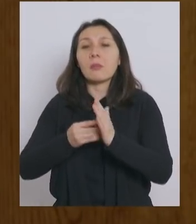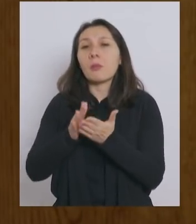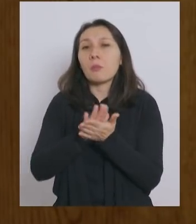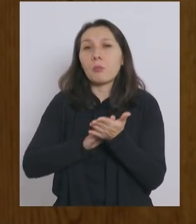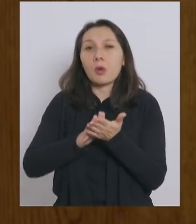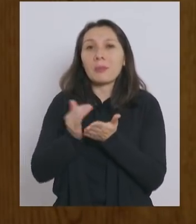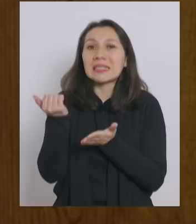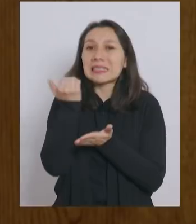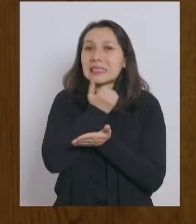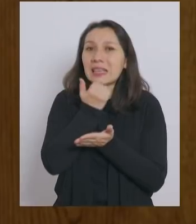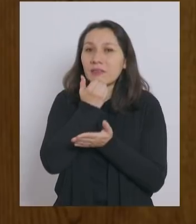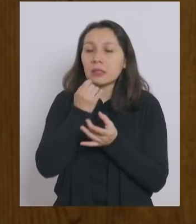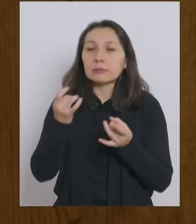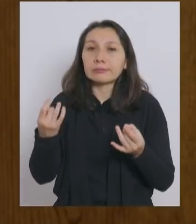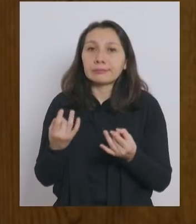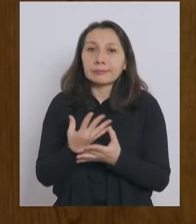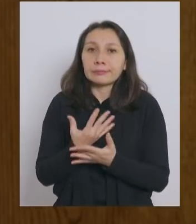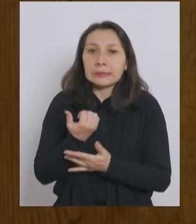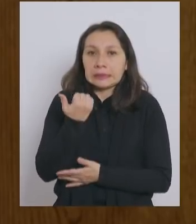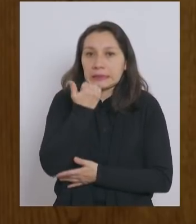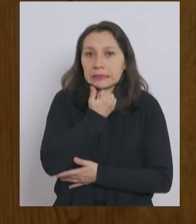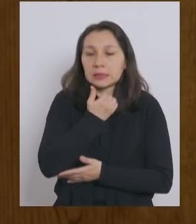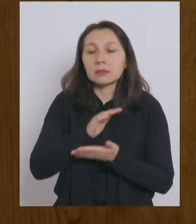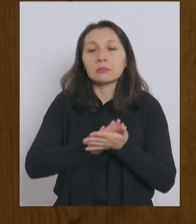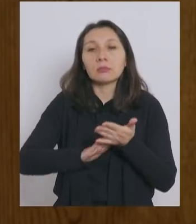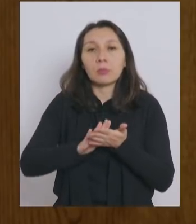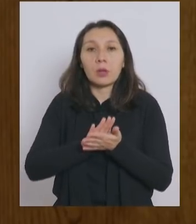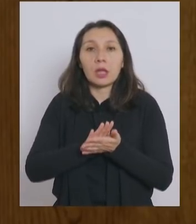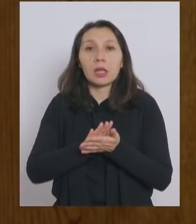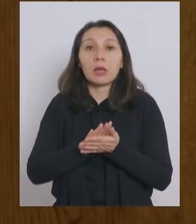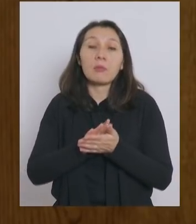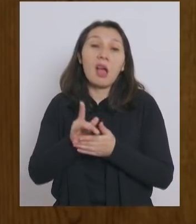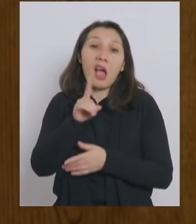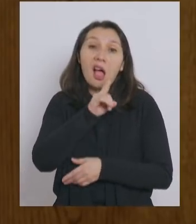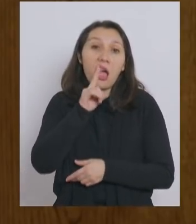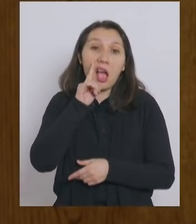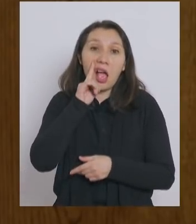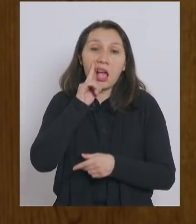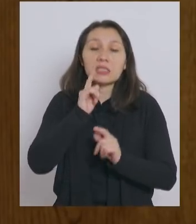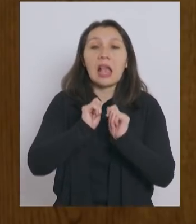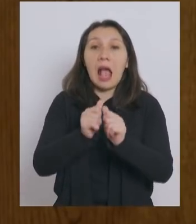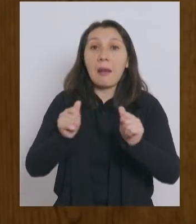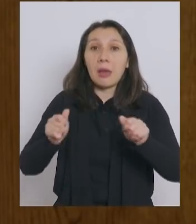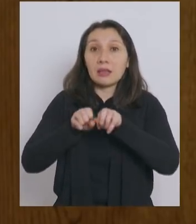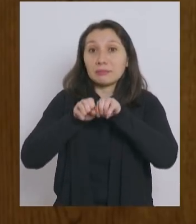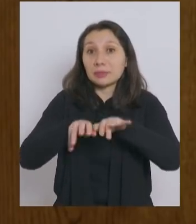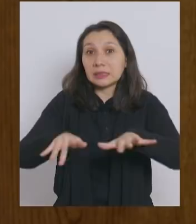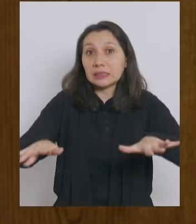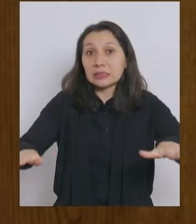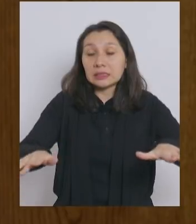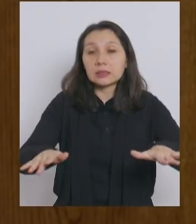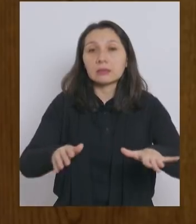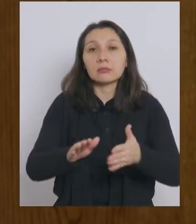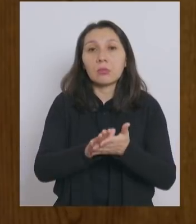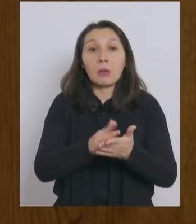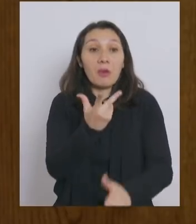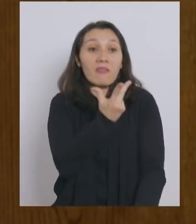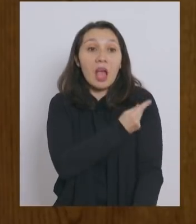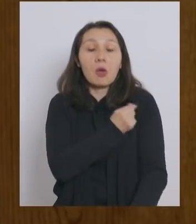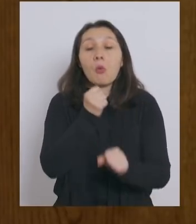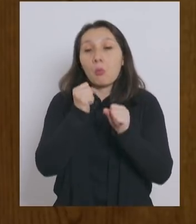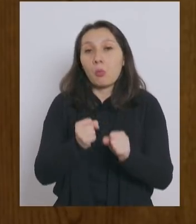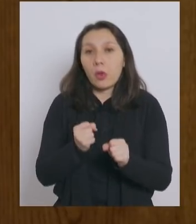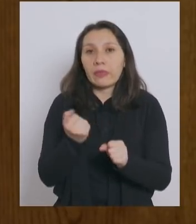los errores programáticos que pueden presentarse a nivel de este tipo de campañas masivas en donde la vacuna puede